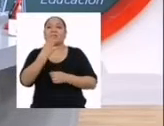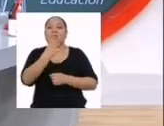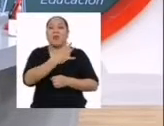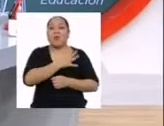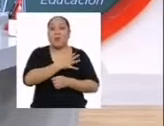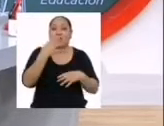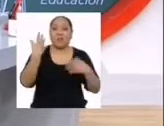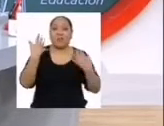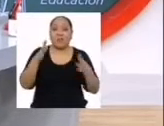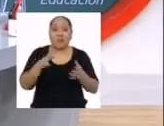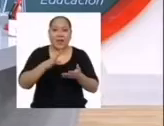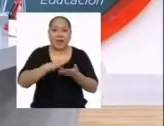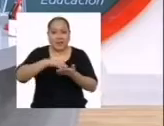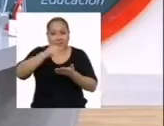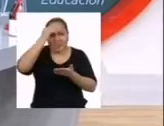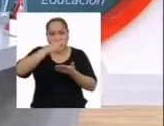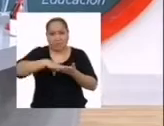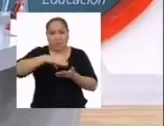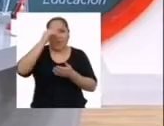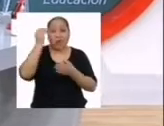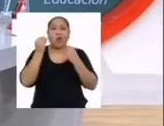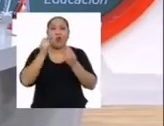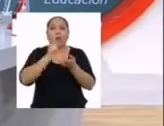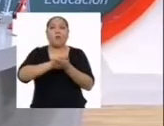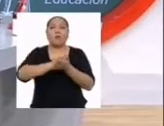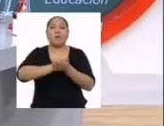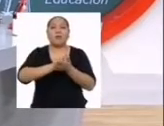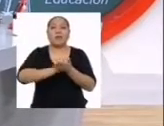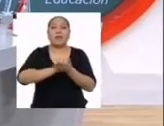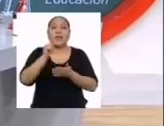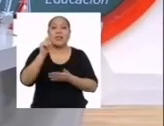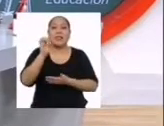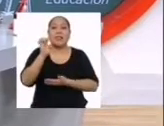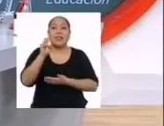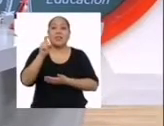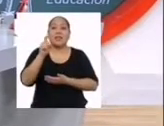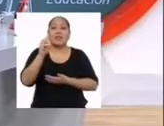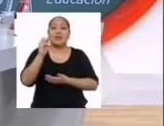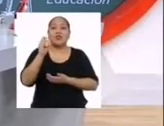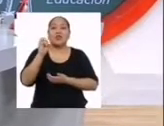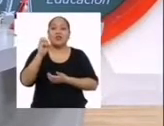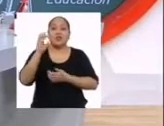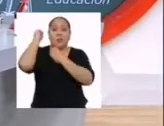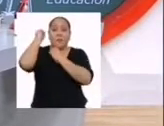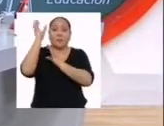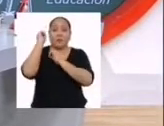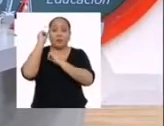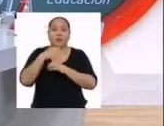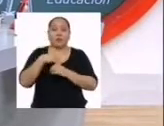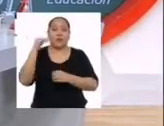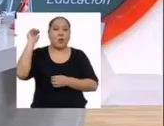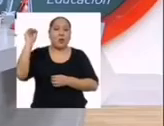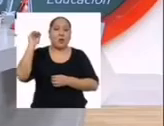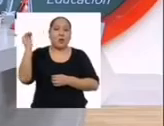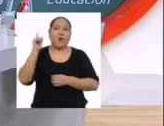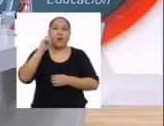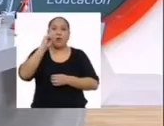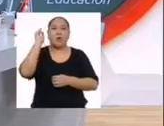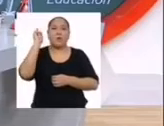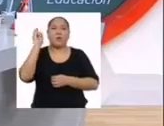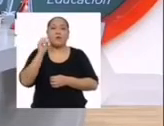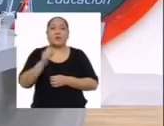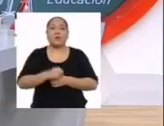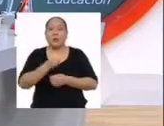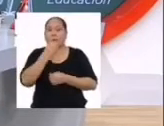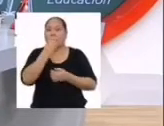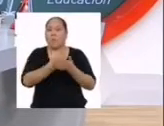están también aprendiendo acerca de cómo escribir textos expositivos. Voy a llamar a una profesora que es súper buena gente y